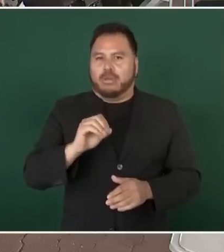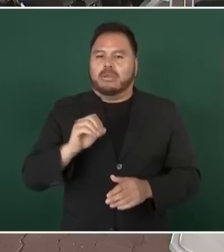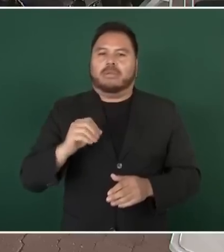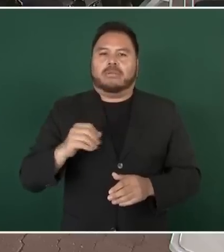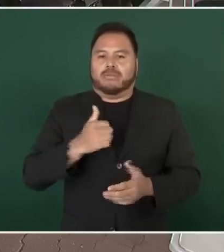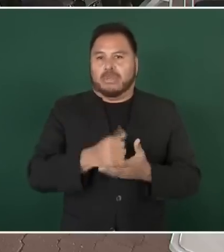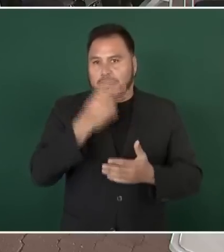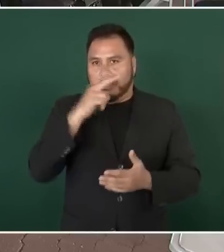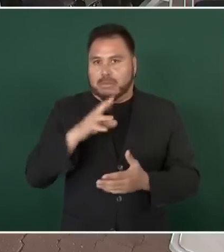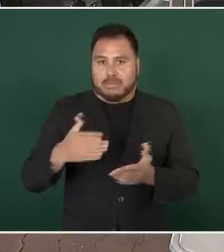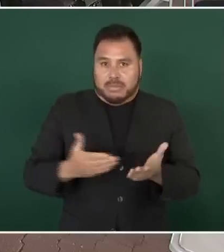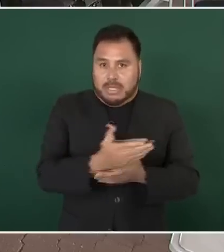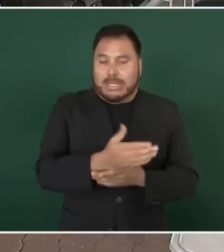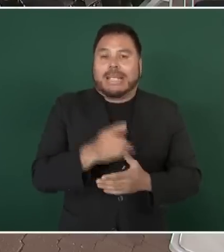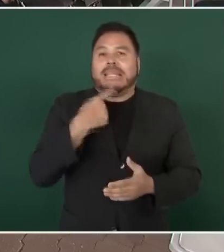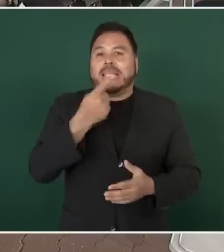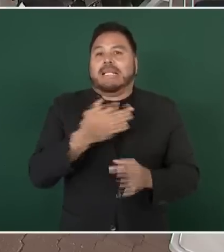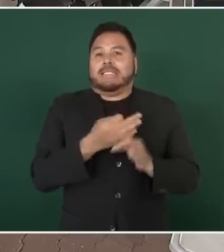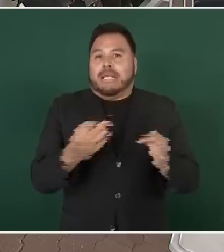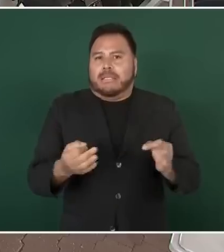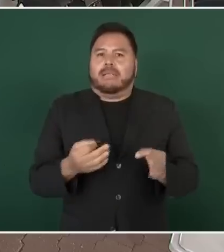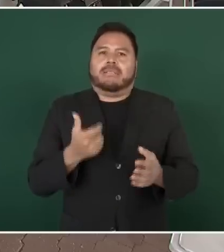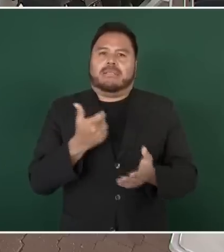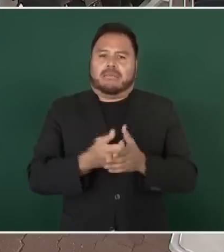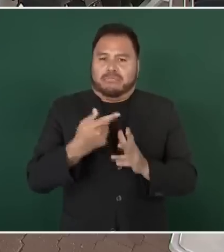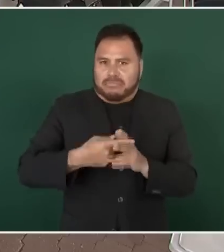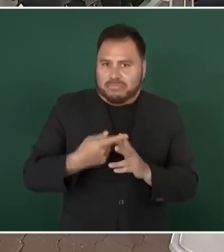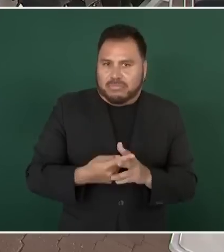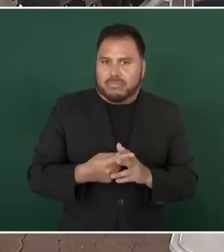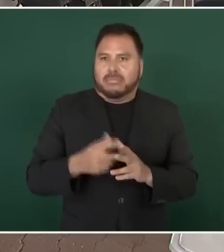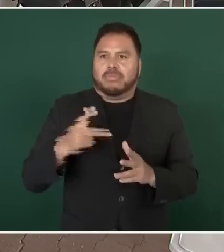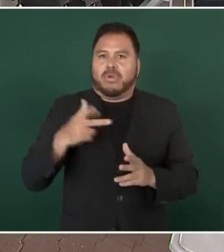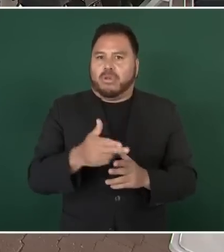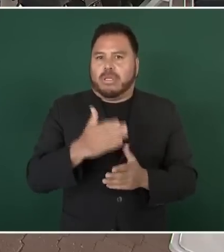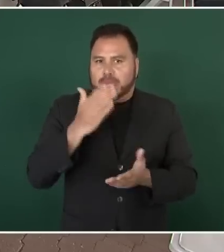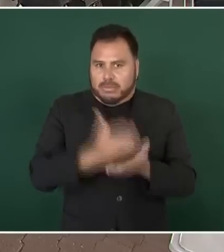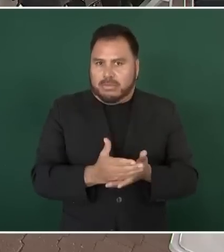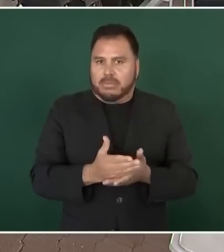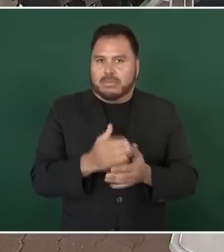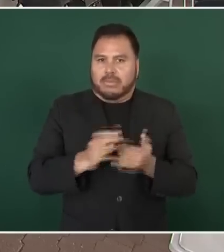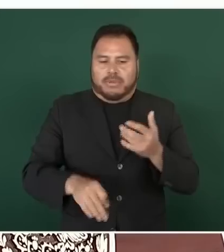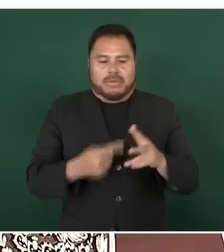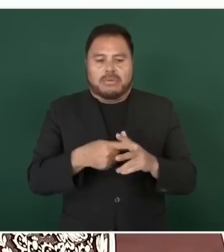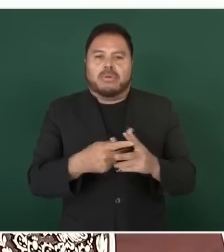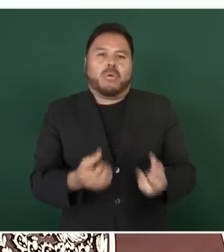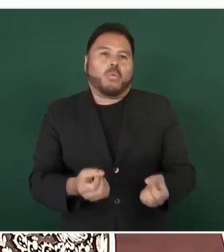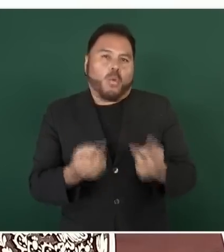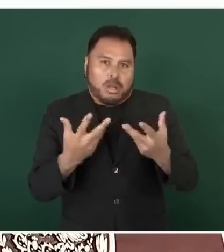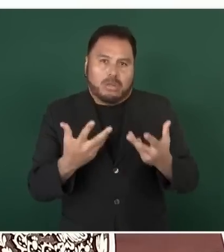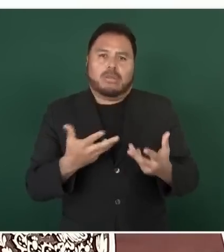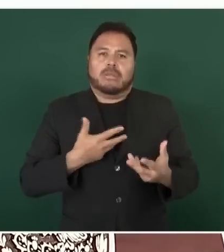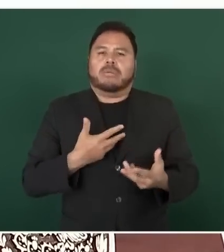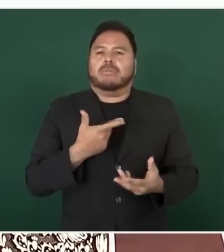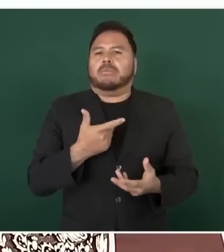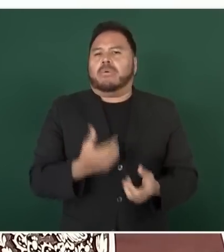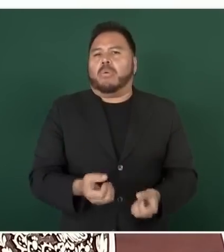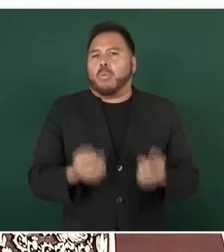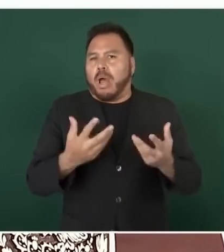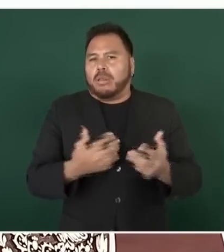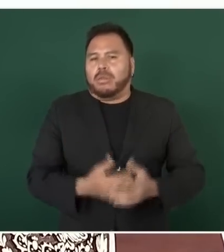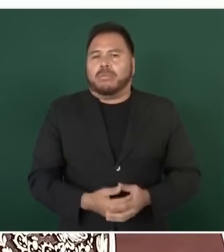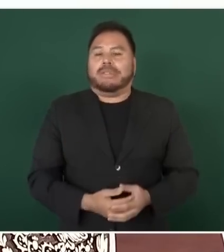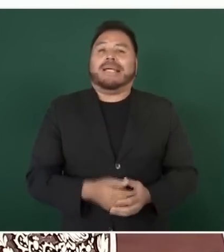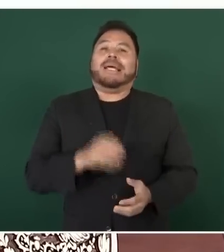informa que el corte de caja practicado en la Tesorería General arroja una existencia